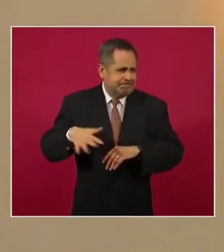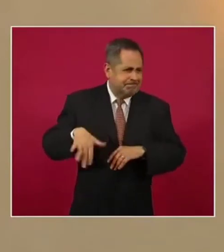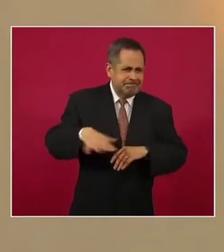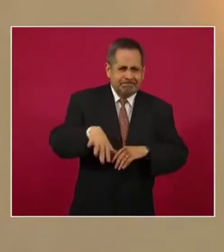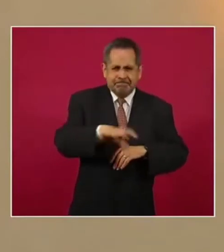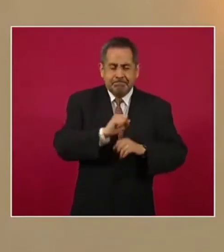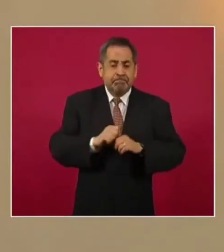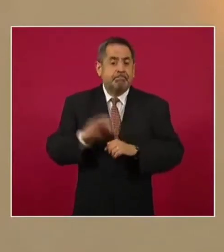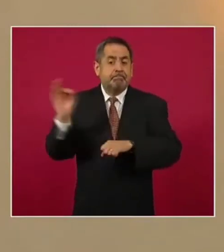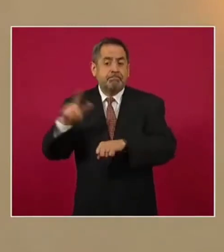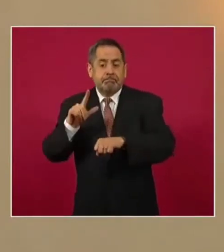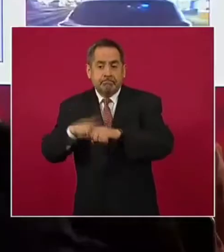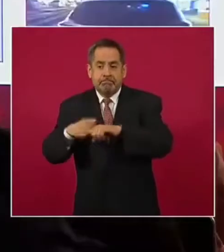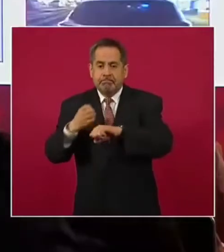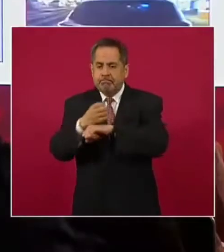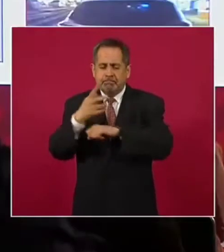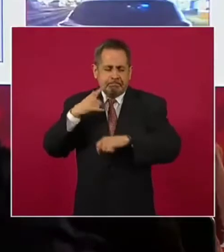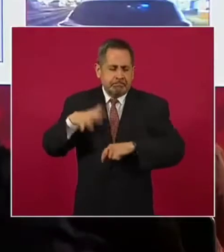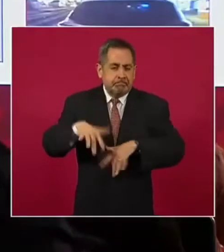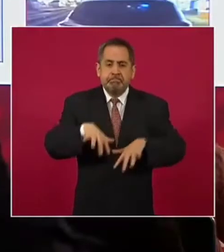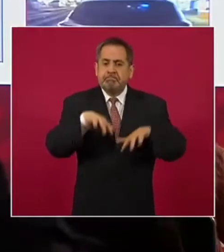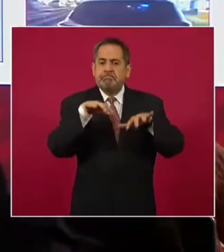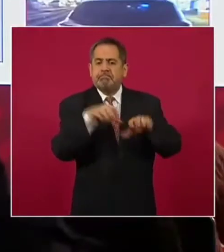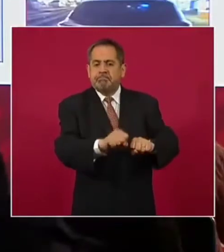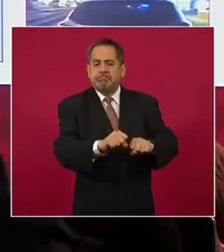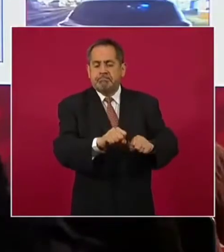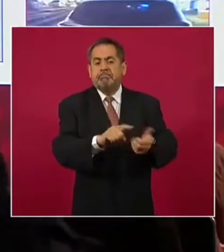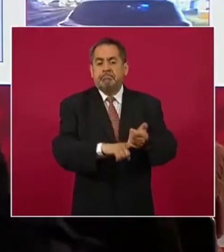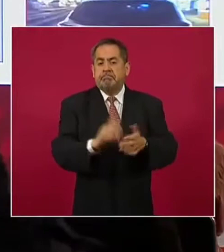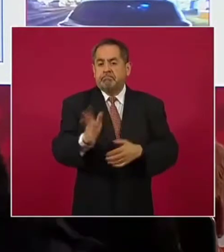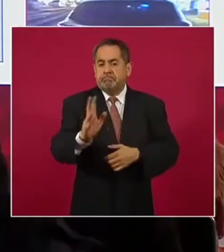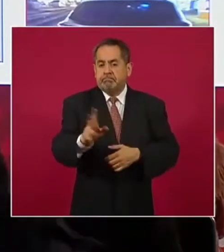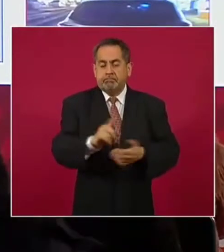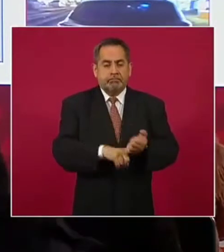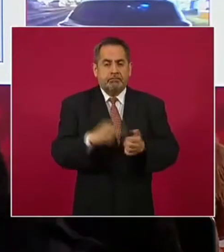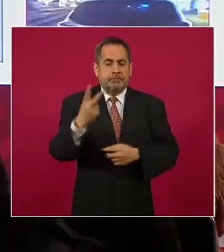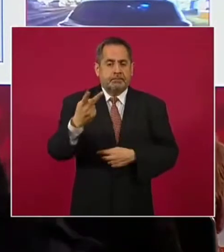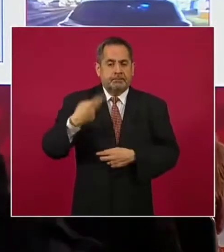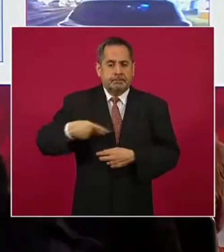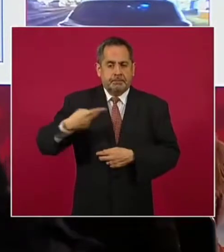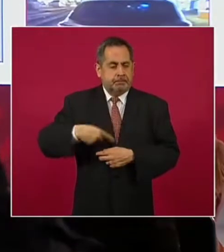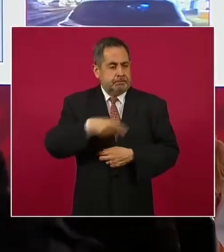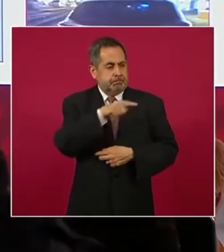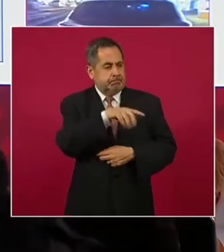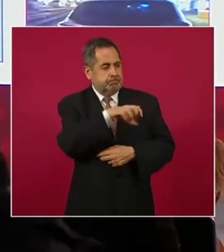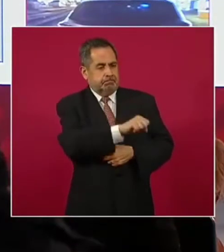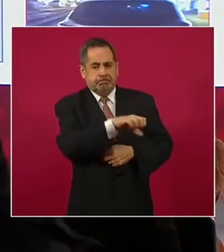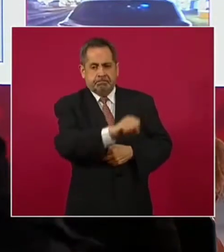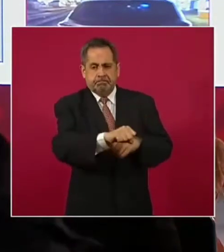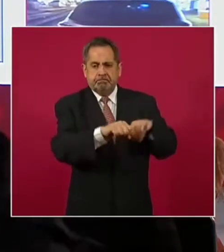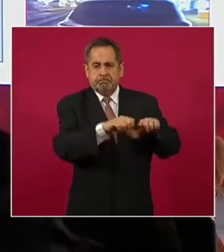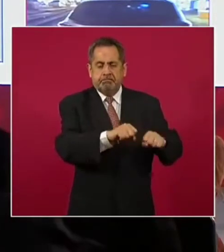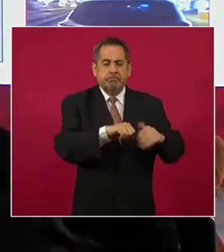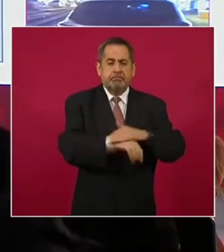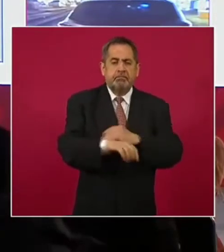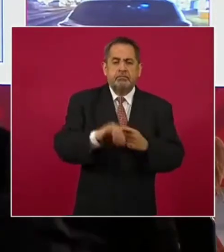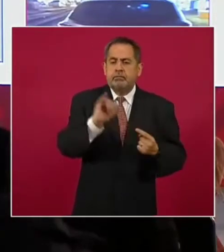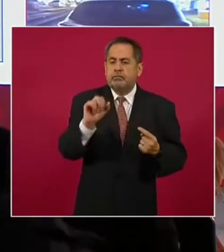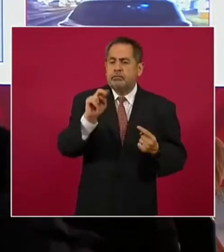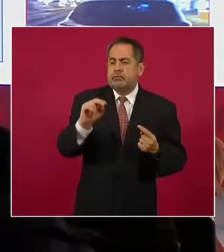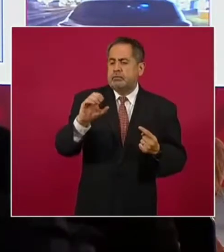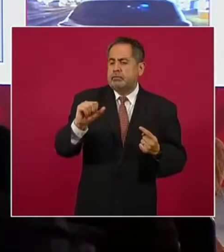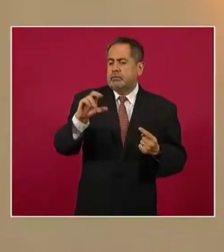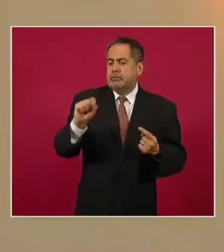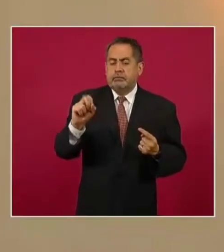federales y estatales y se detuvo a dos de los presuntos responsables juan carlos n